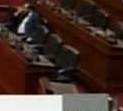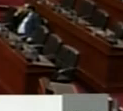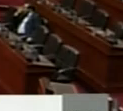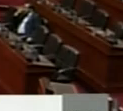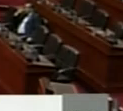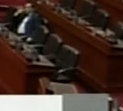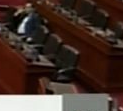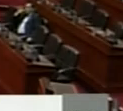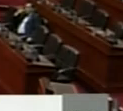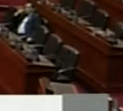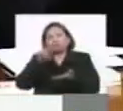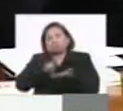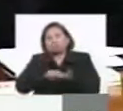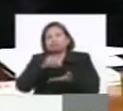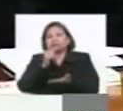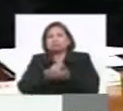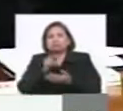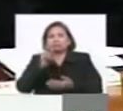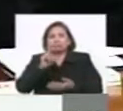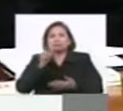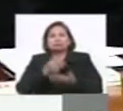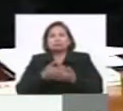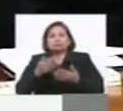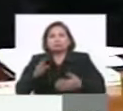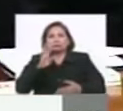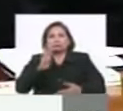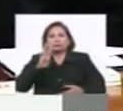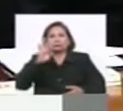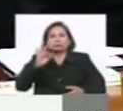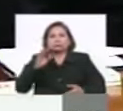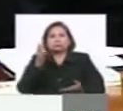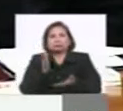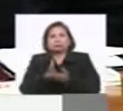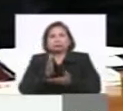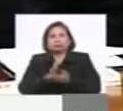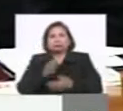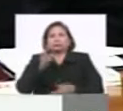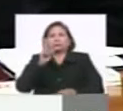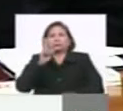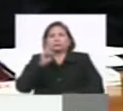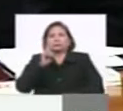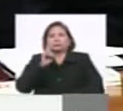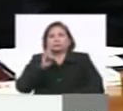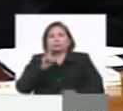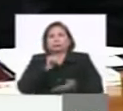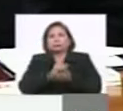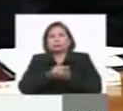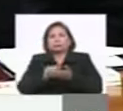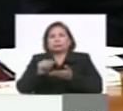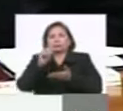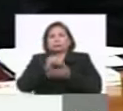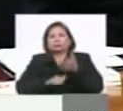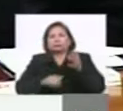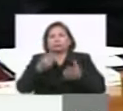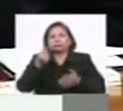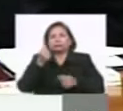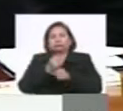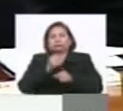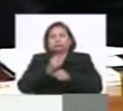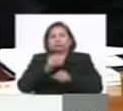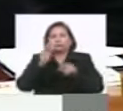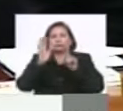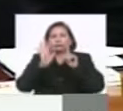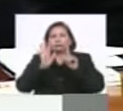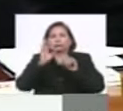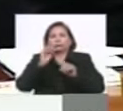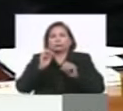ha sido una jornada bueno bastante bastante movida el día de hoy hemos visto como el congresista alz Paredes ha retirado